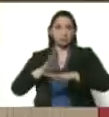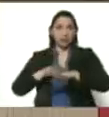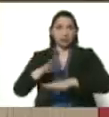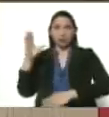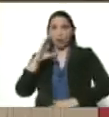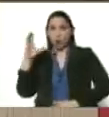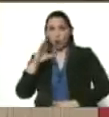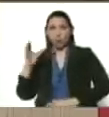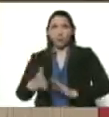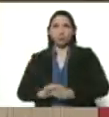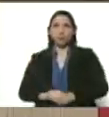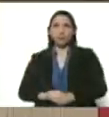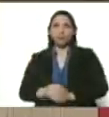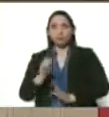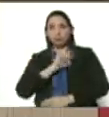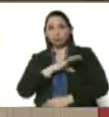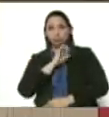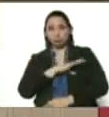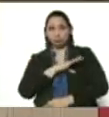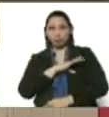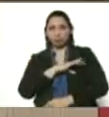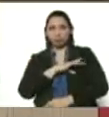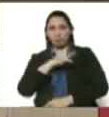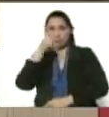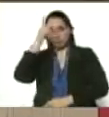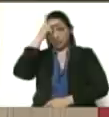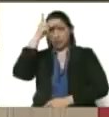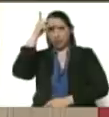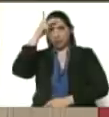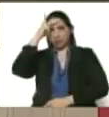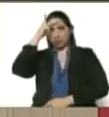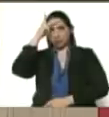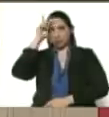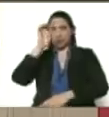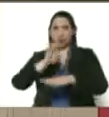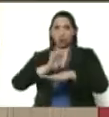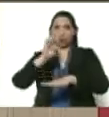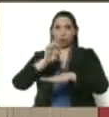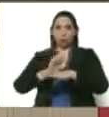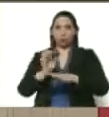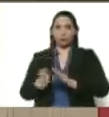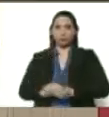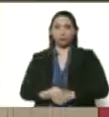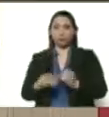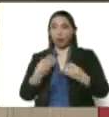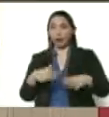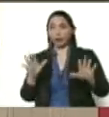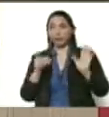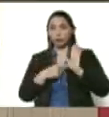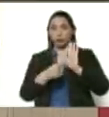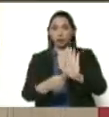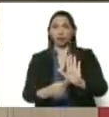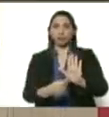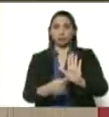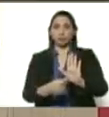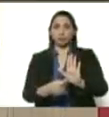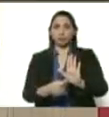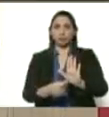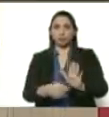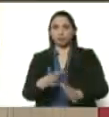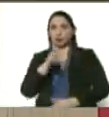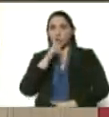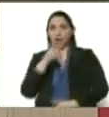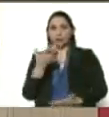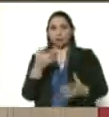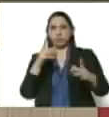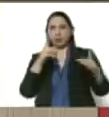de Colombia, de Chile, de Perú, de Ecuador, que bueno, han mostrado realmente